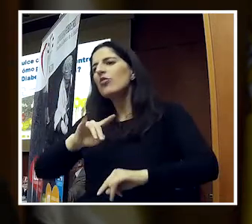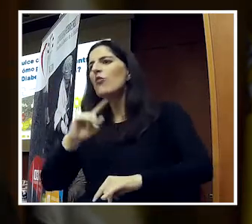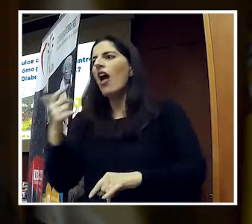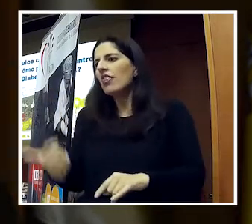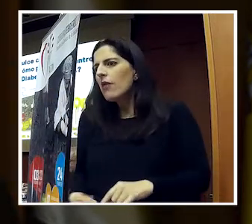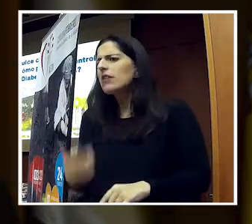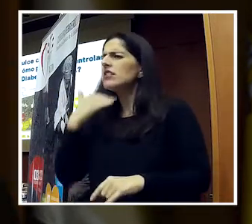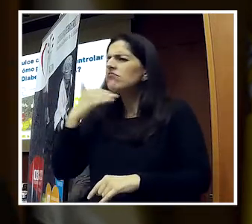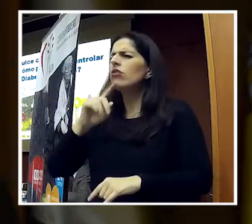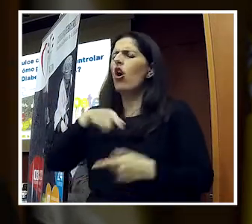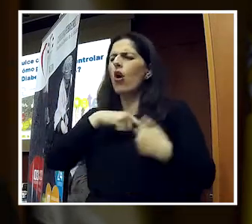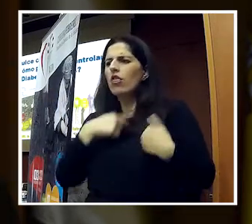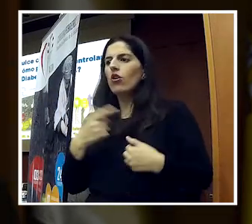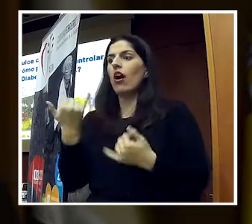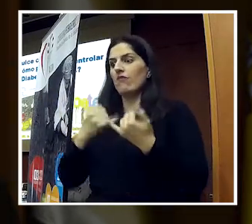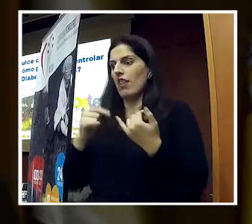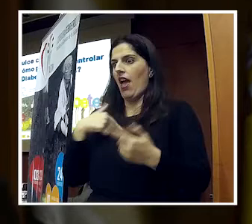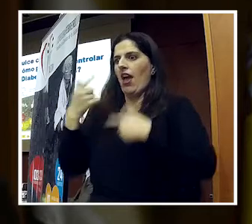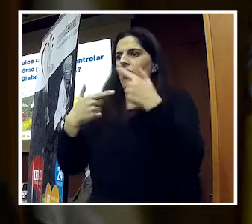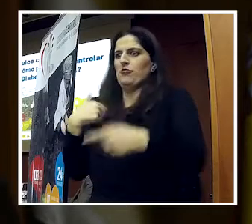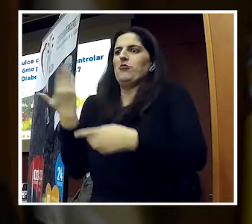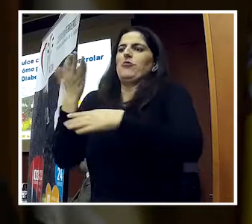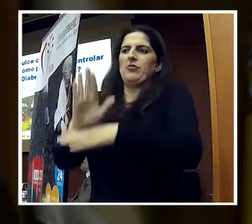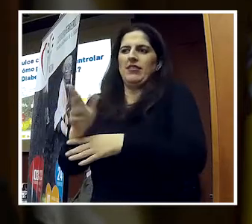en el riesgo cardiovascular. Y hoy, bueno, pues me ha tocado a mí